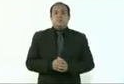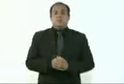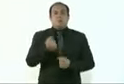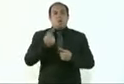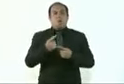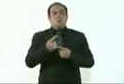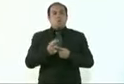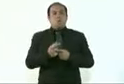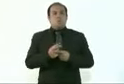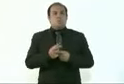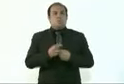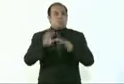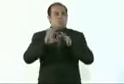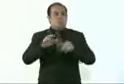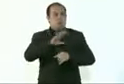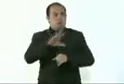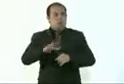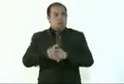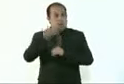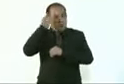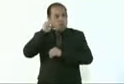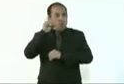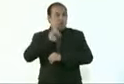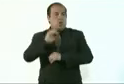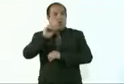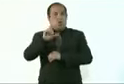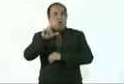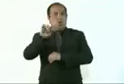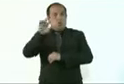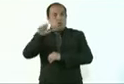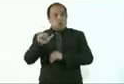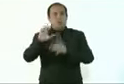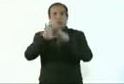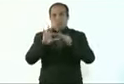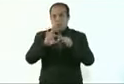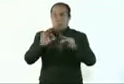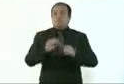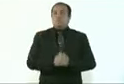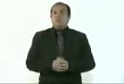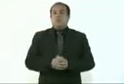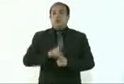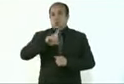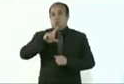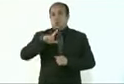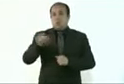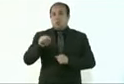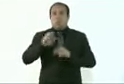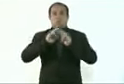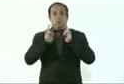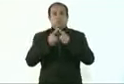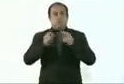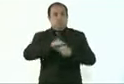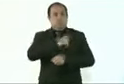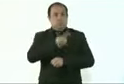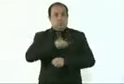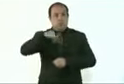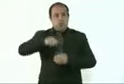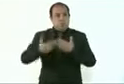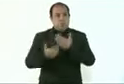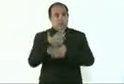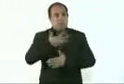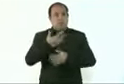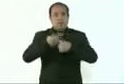observaciones generales que la doctora Oliva nos va a plantear después de la reunión de salud que tuvimos hoy en la mañana con las